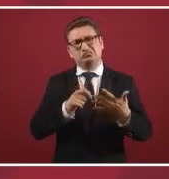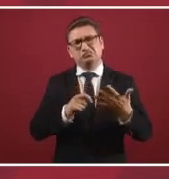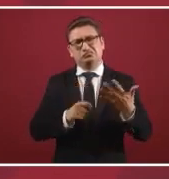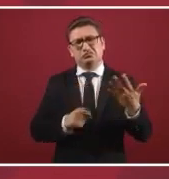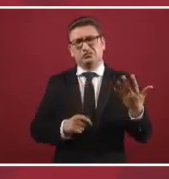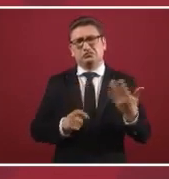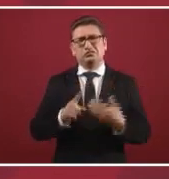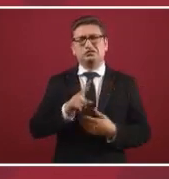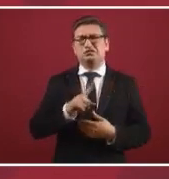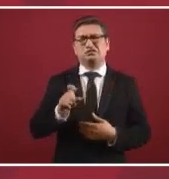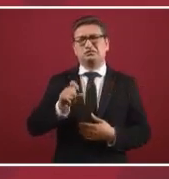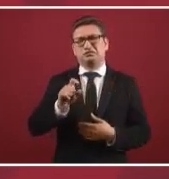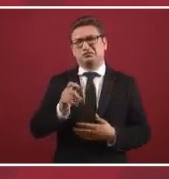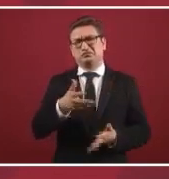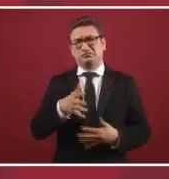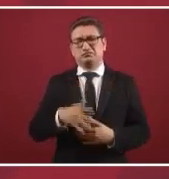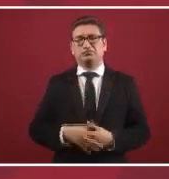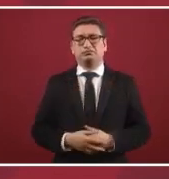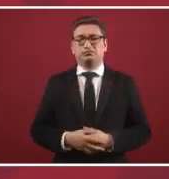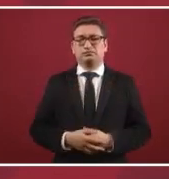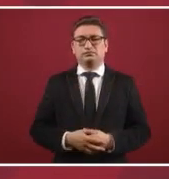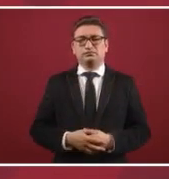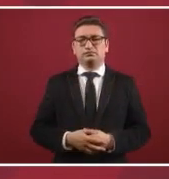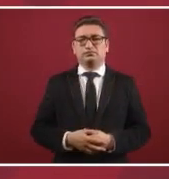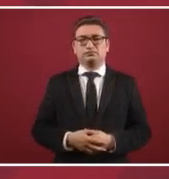o 120